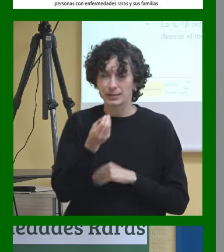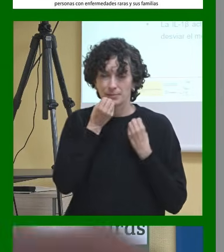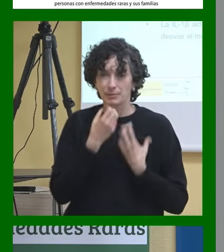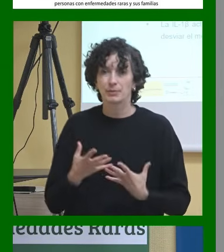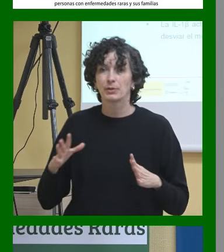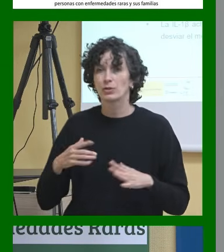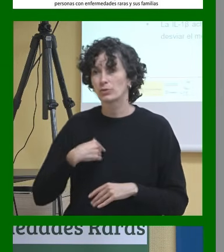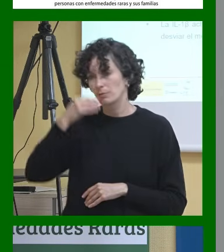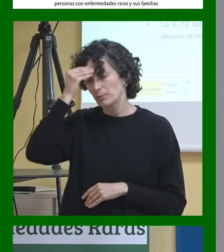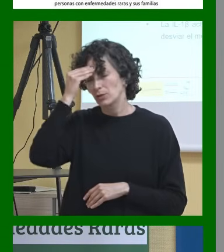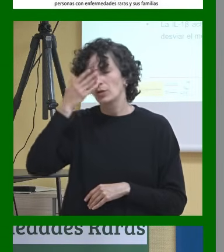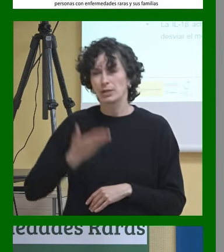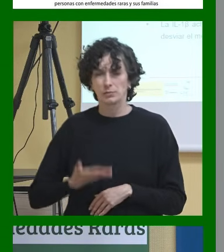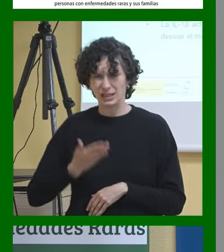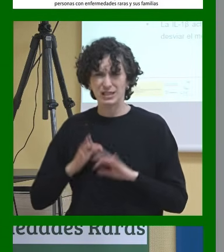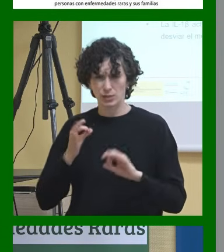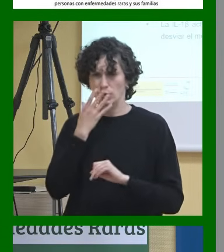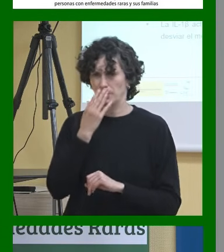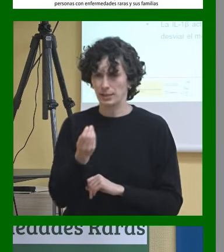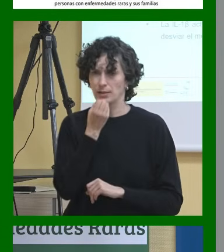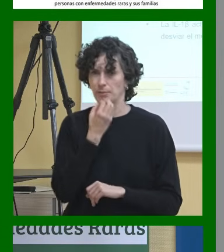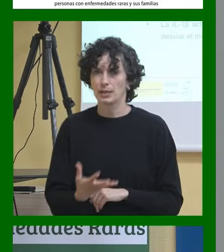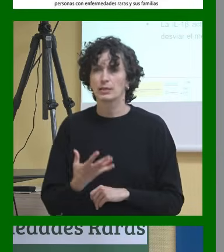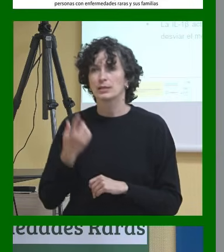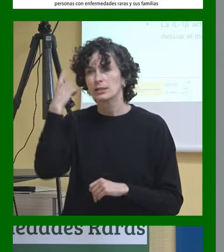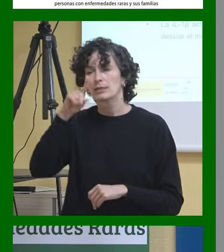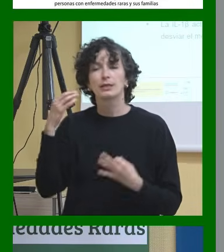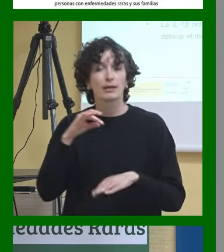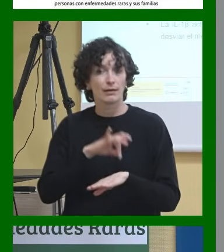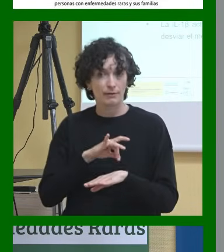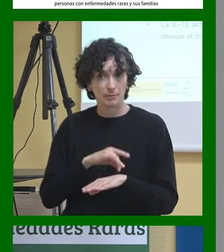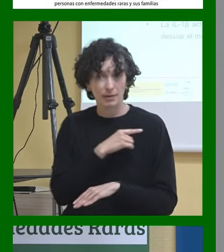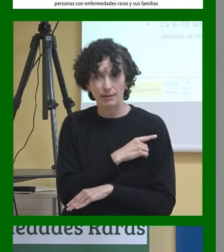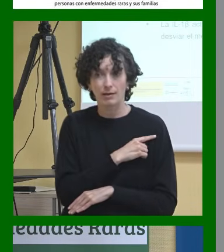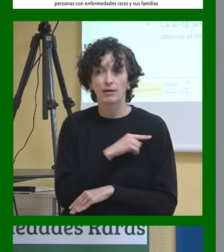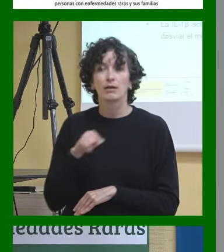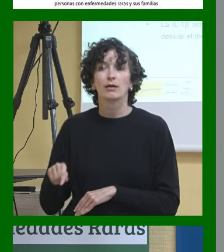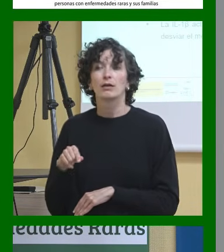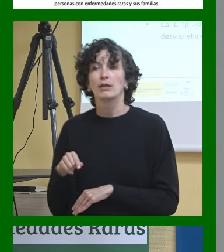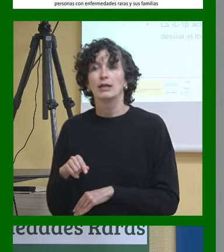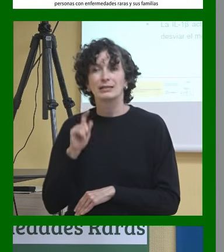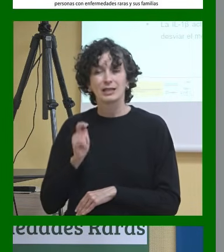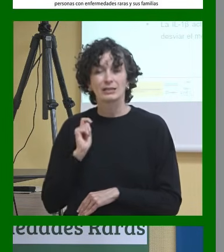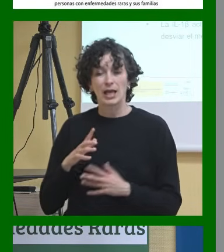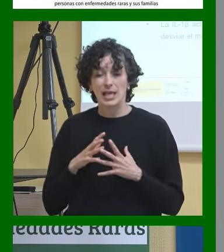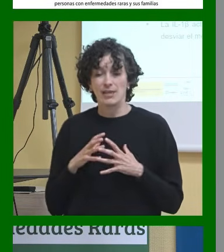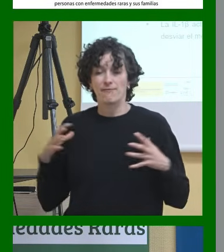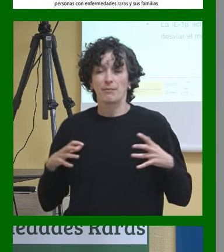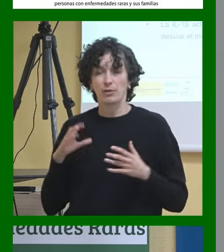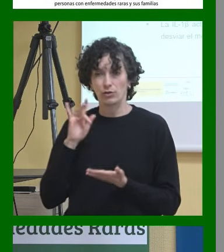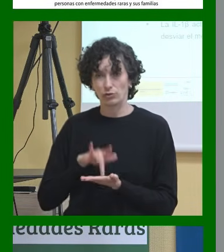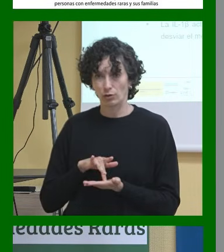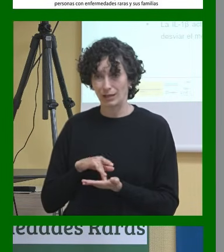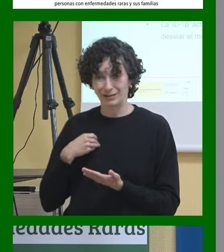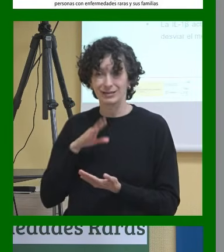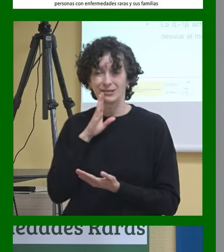que es importante, que se entenderá. Lo que se sabe es que en el FAPA existe una inflamación sistémica recurrente, que esta